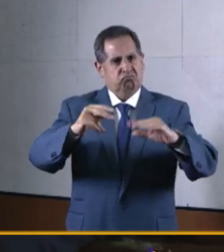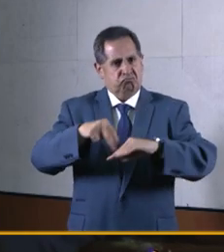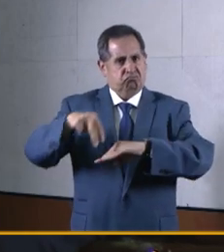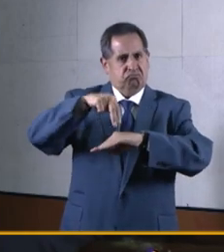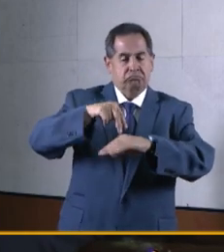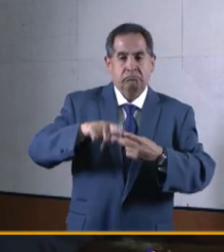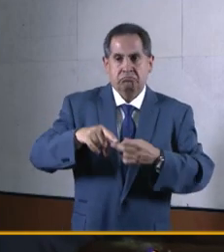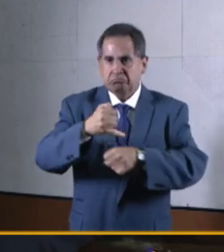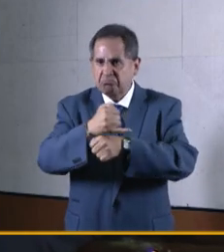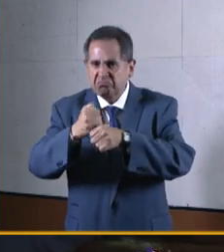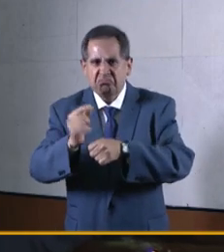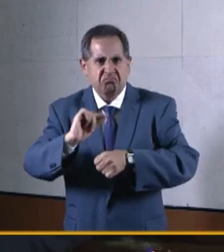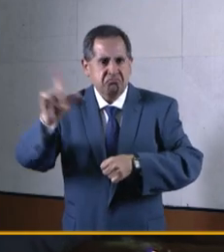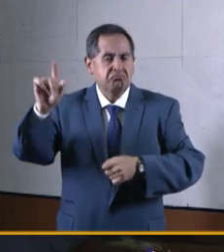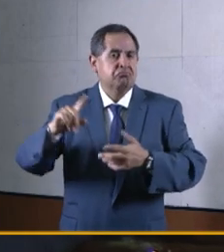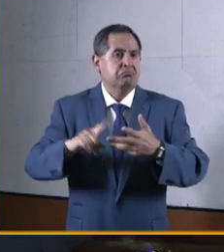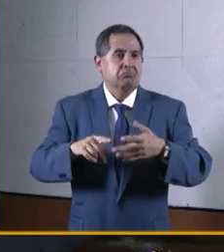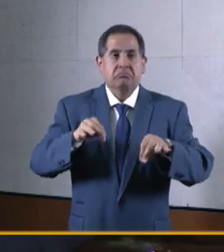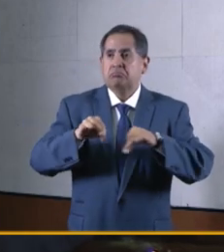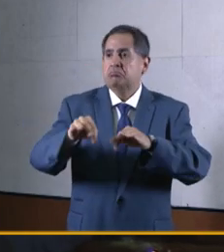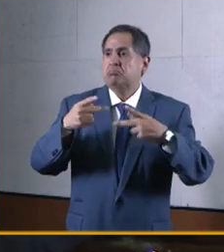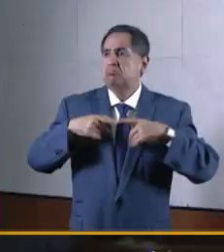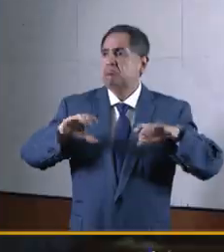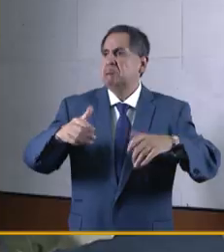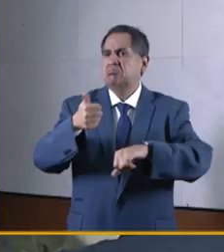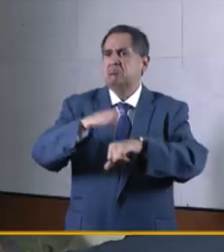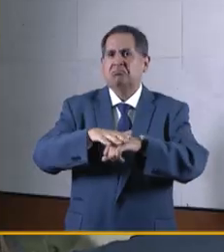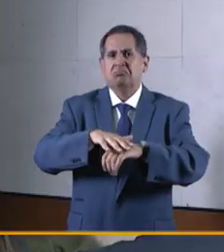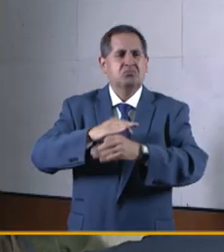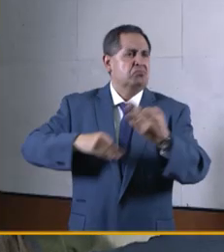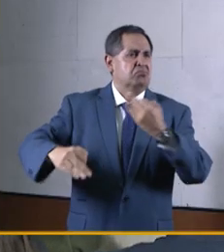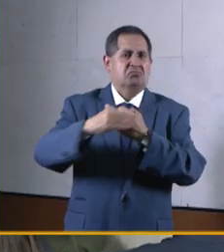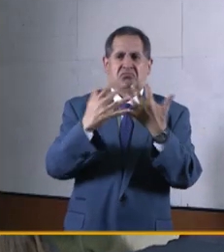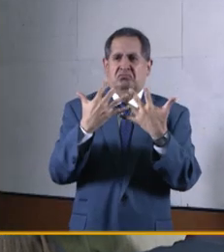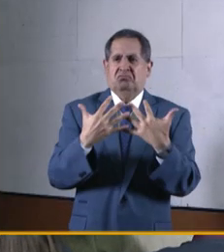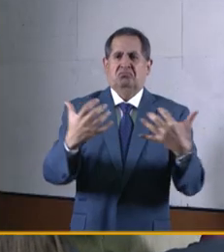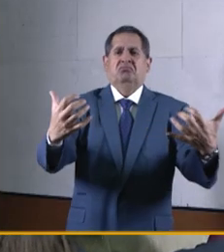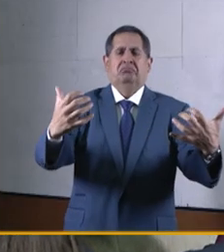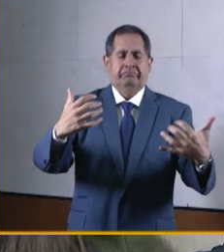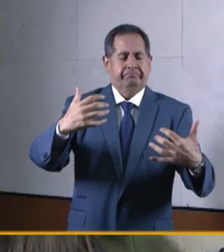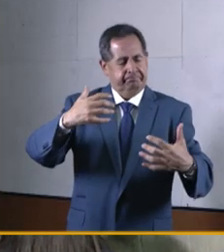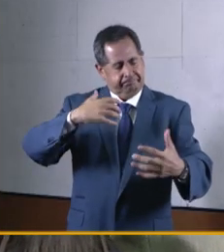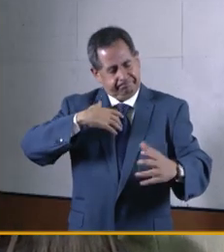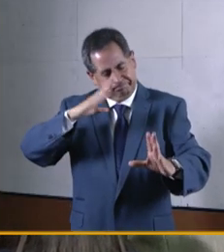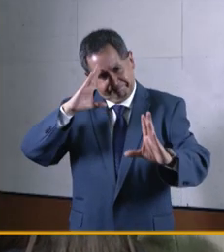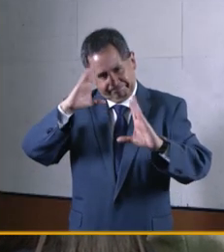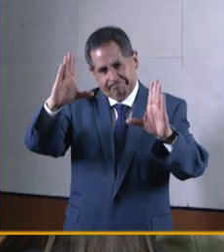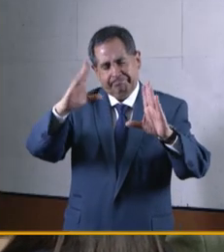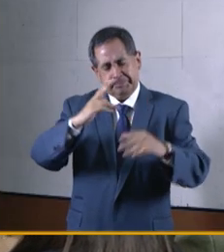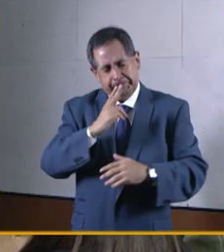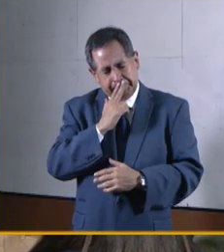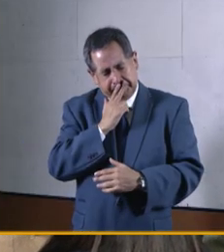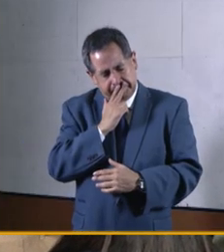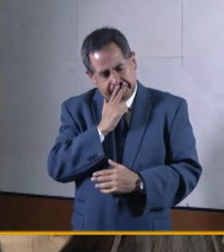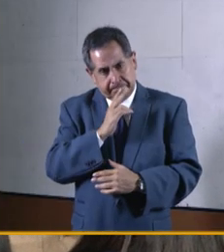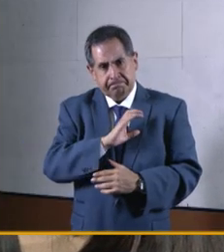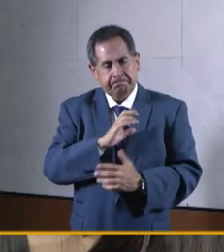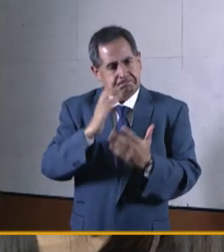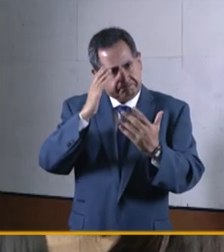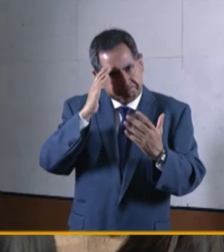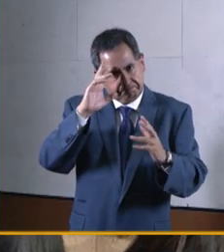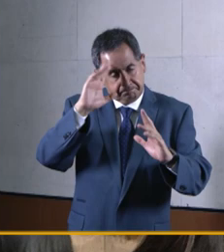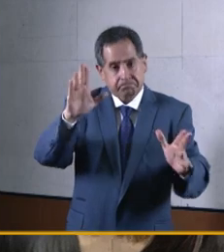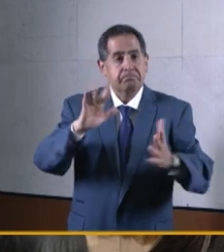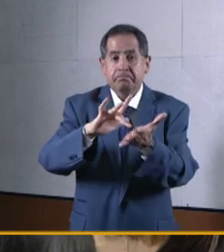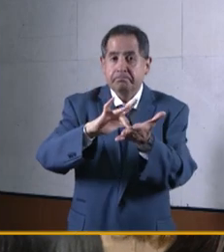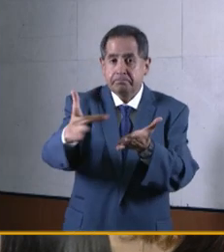investigadores y trabajadores administrativos los saludos con el mayor aprecio gracias